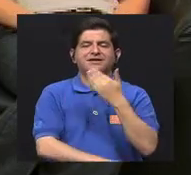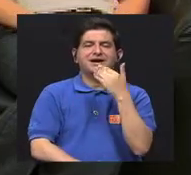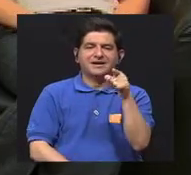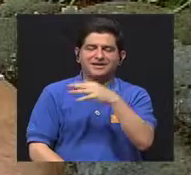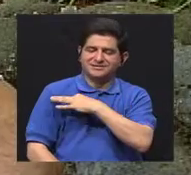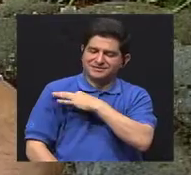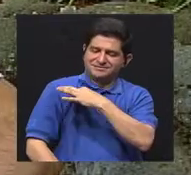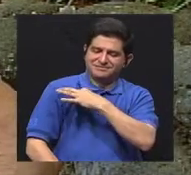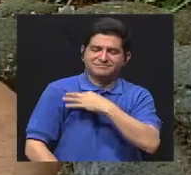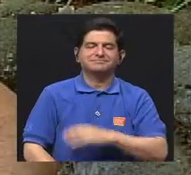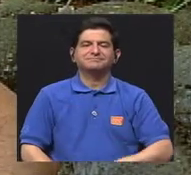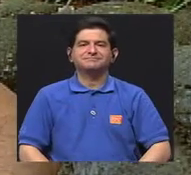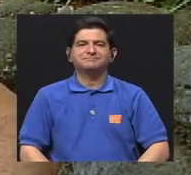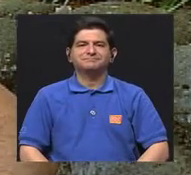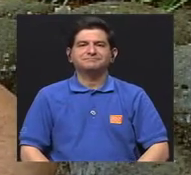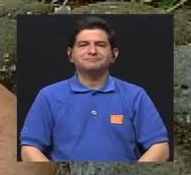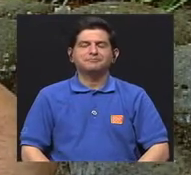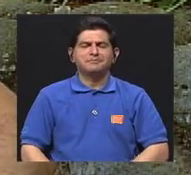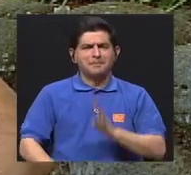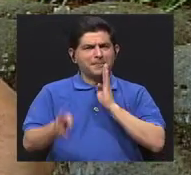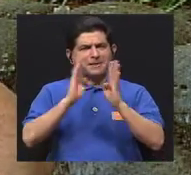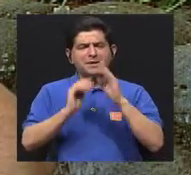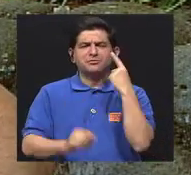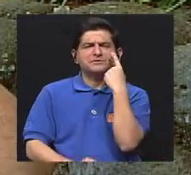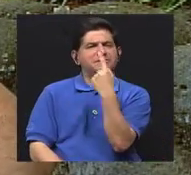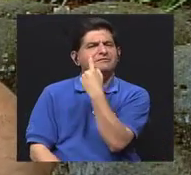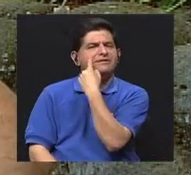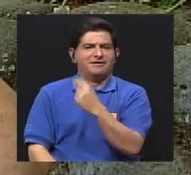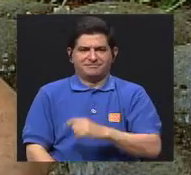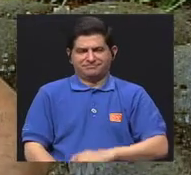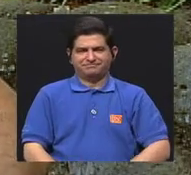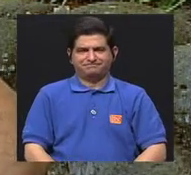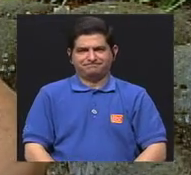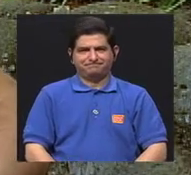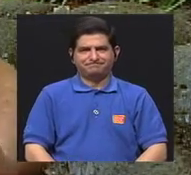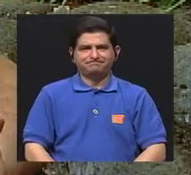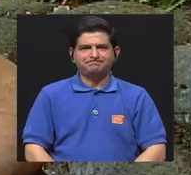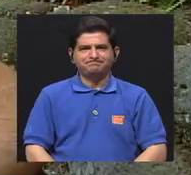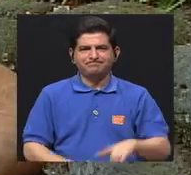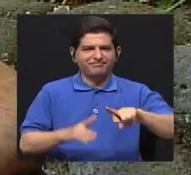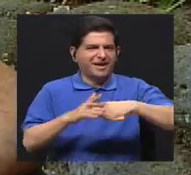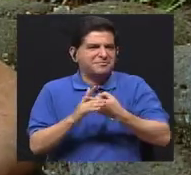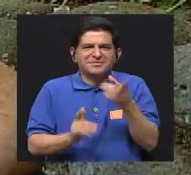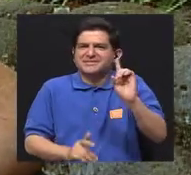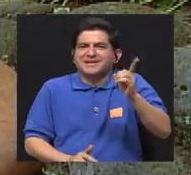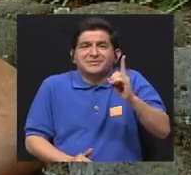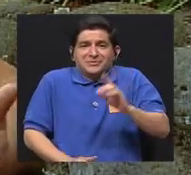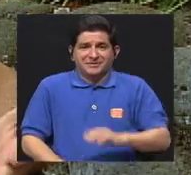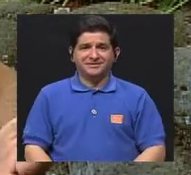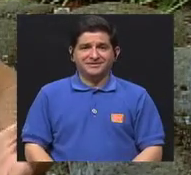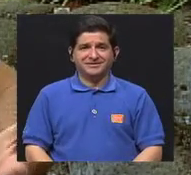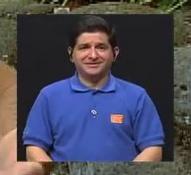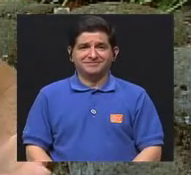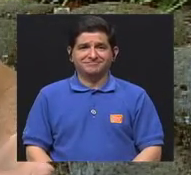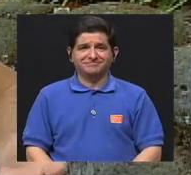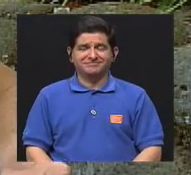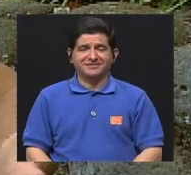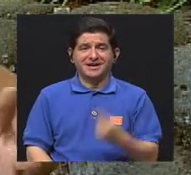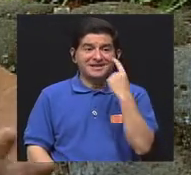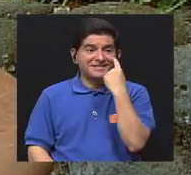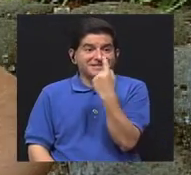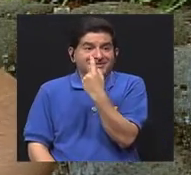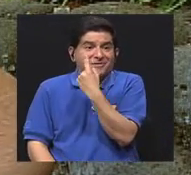invitación. Bueno, vamos a hablar de los ojos, ¿verdad? Y por dónde comenzar, porque de los